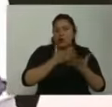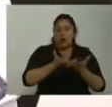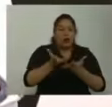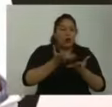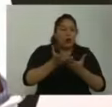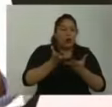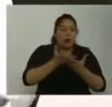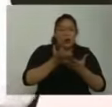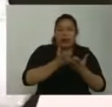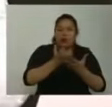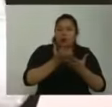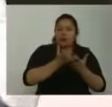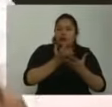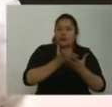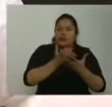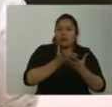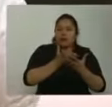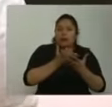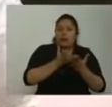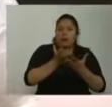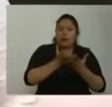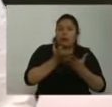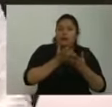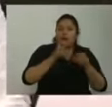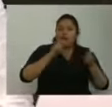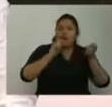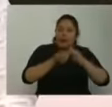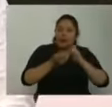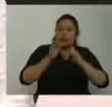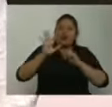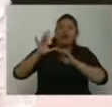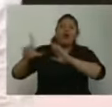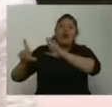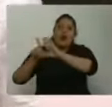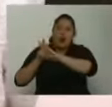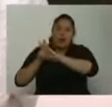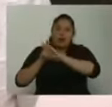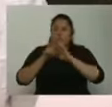mirara el tema a ver dónde hay que hacerle la modificación para poderlos incluir.